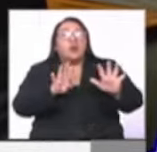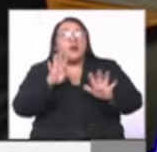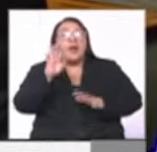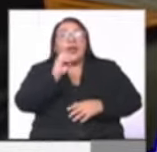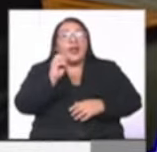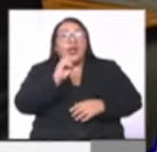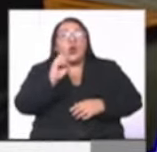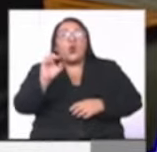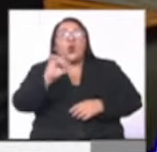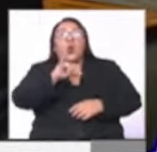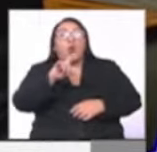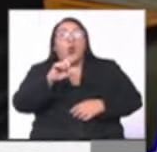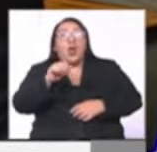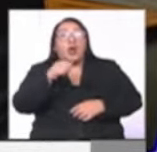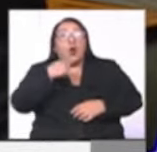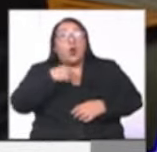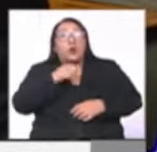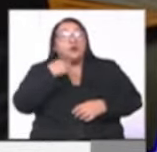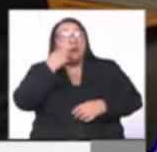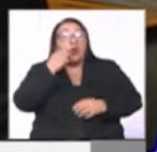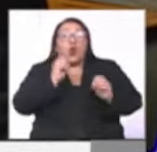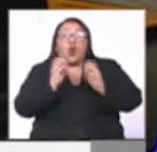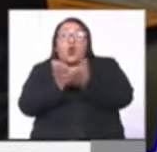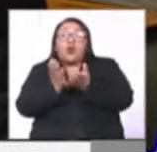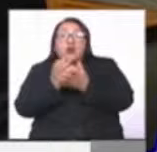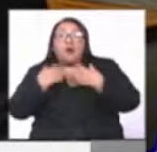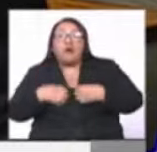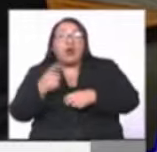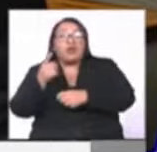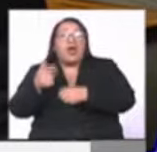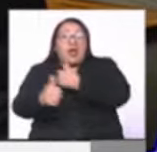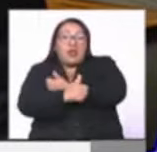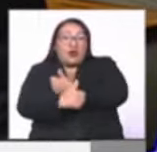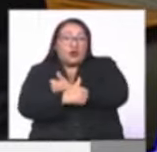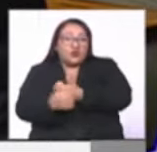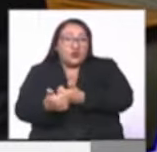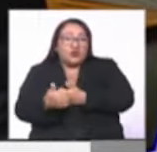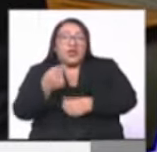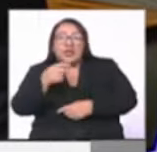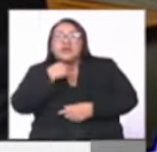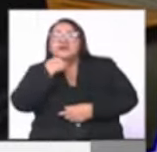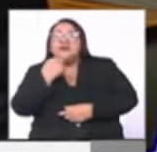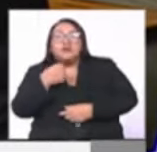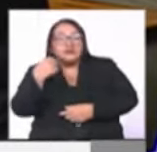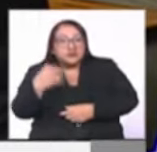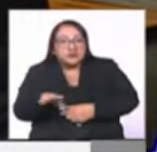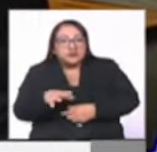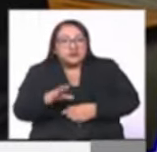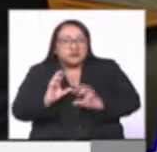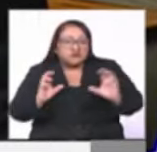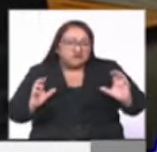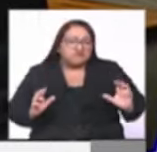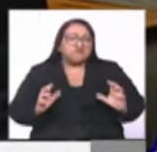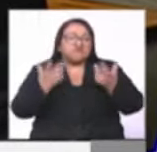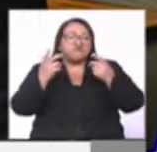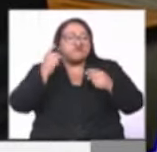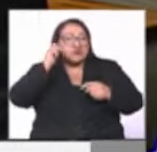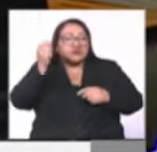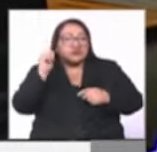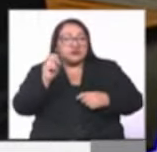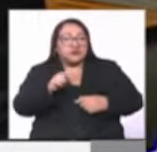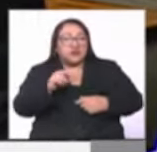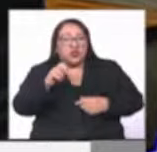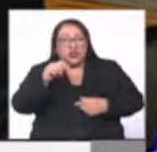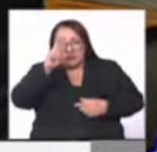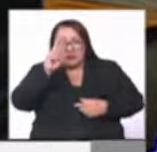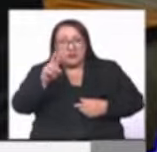juliaca o los jueces en puno o el colegio de abogados de ayacucho son las voces que se alzan en las radios cutio en el norte del